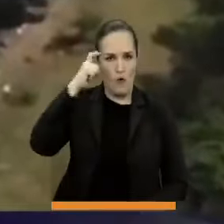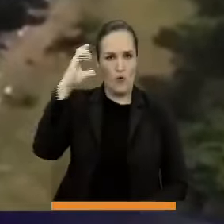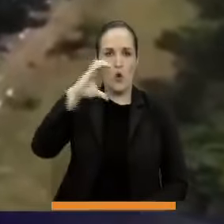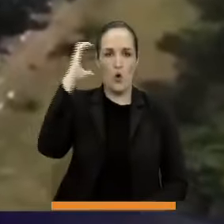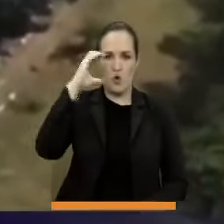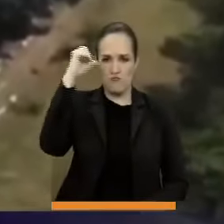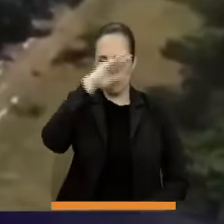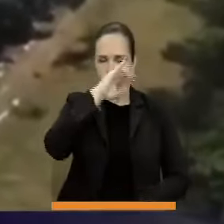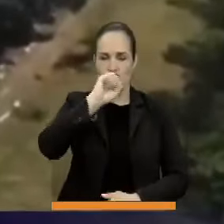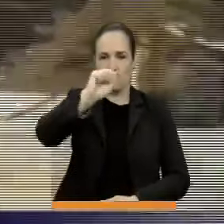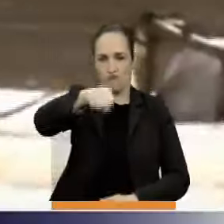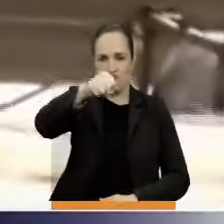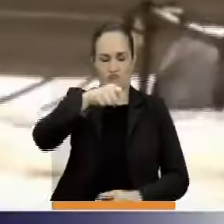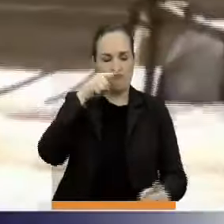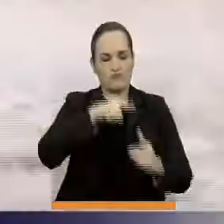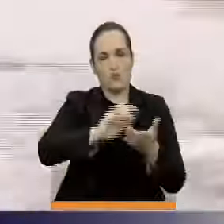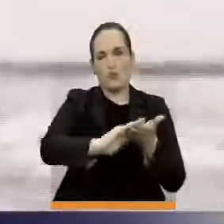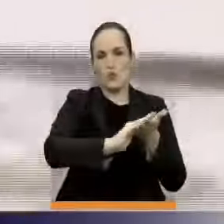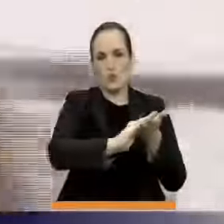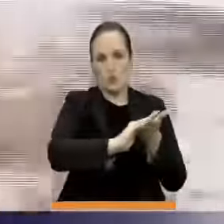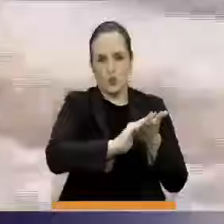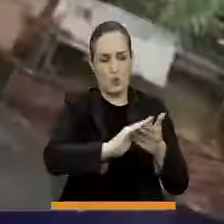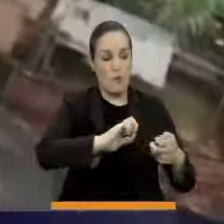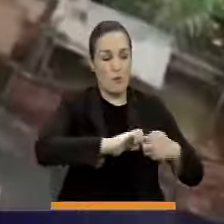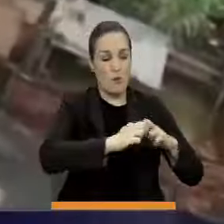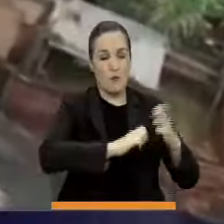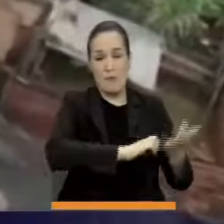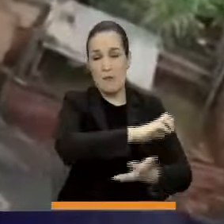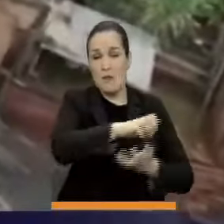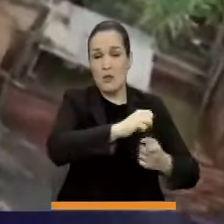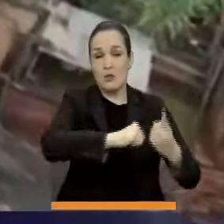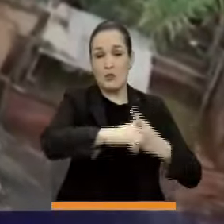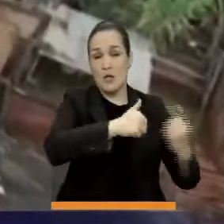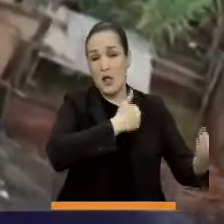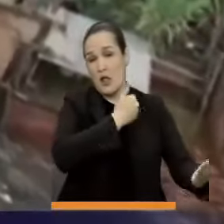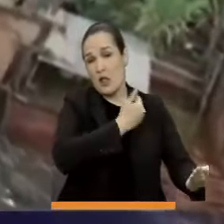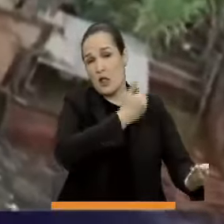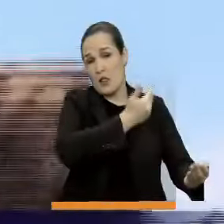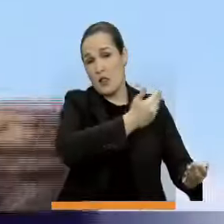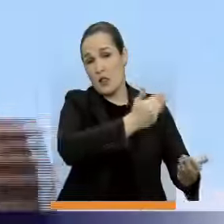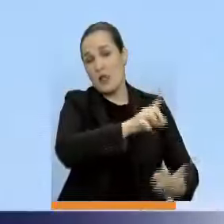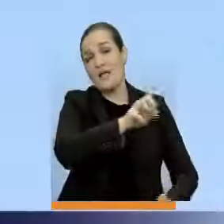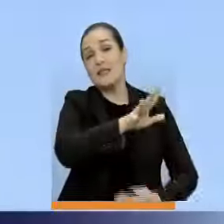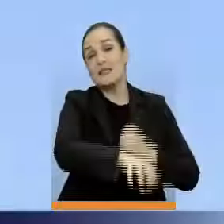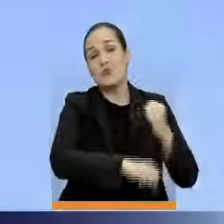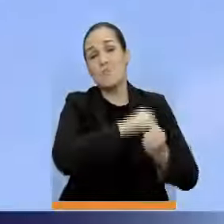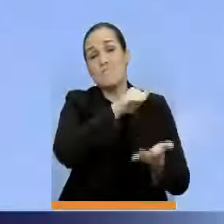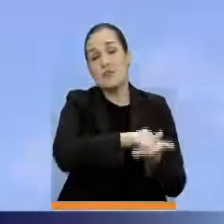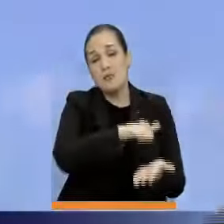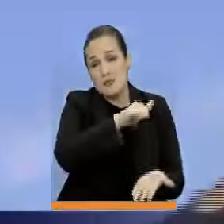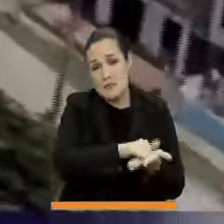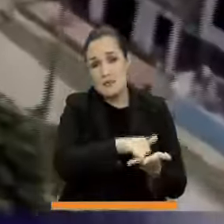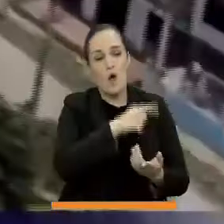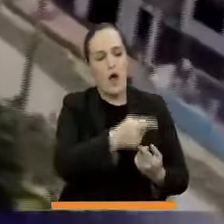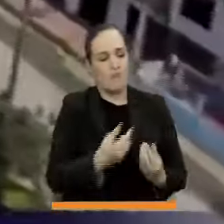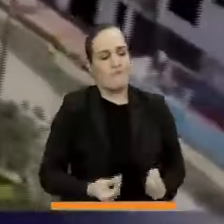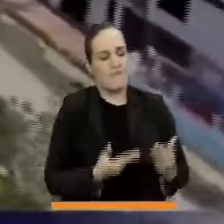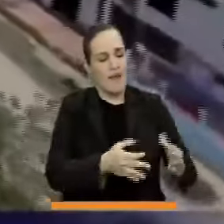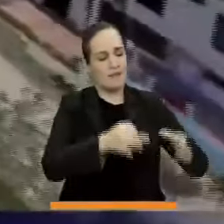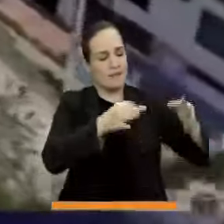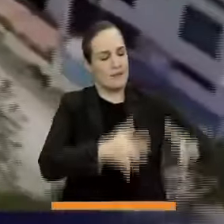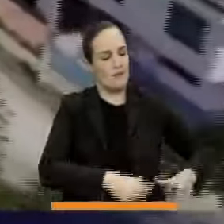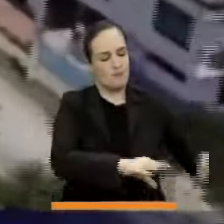nacional es de resolver este complejo problema social que ha persistido por más de 15 años para brindar seguridad y